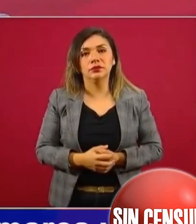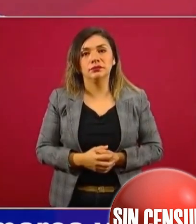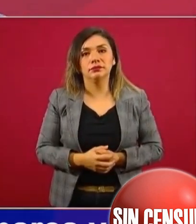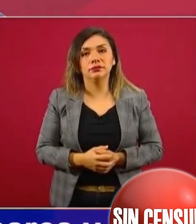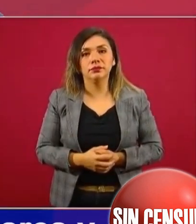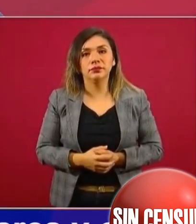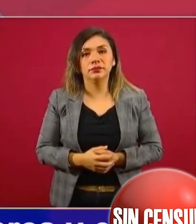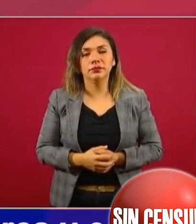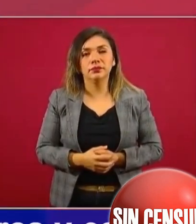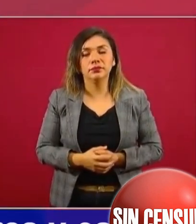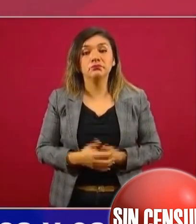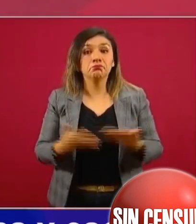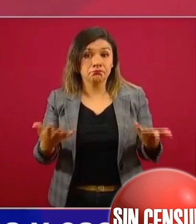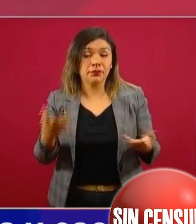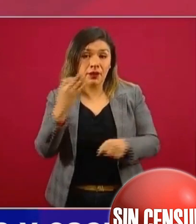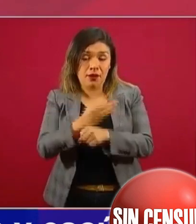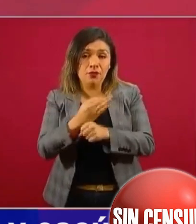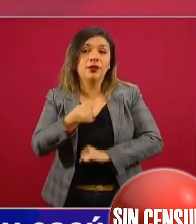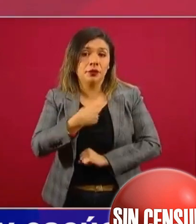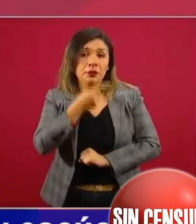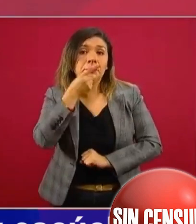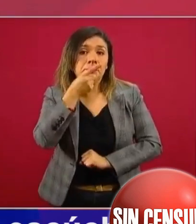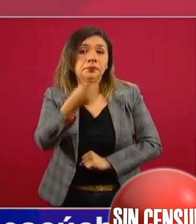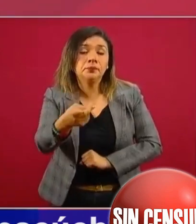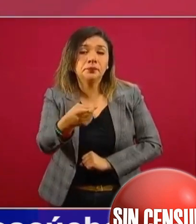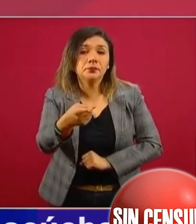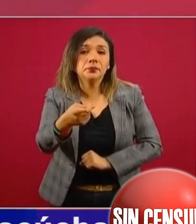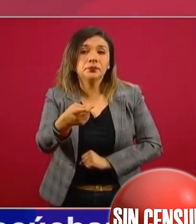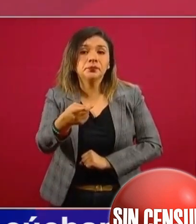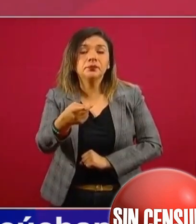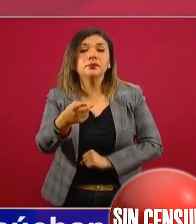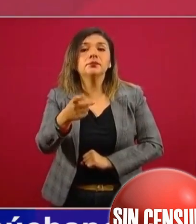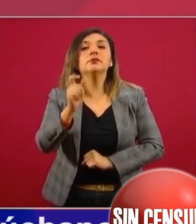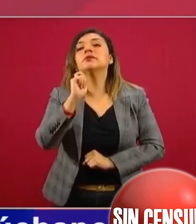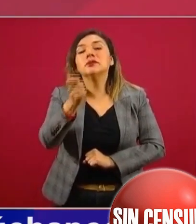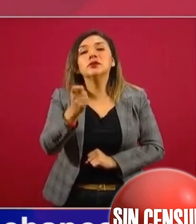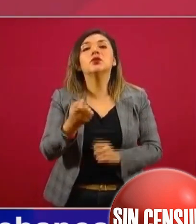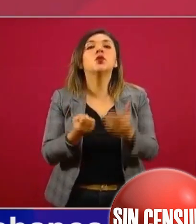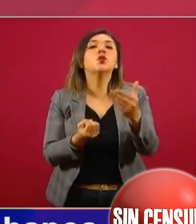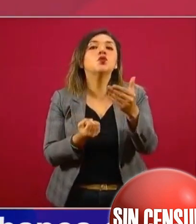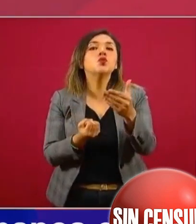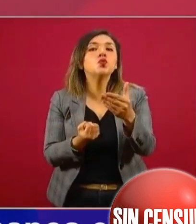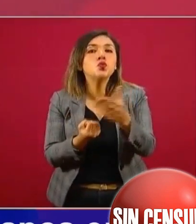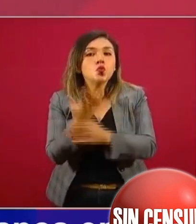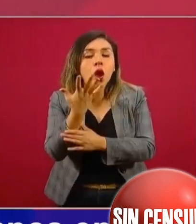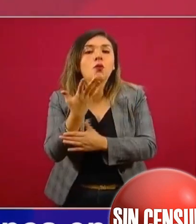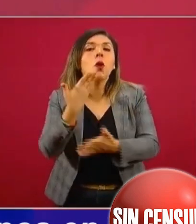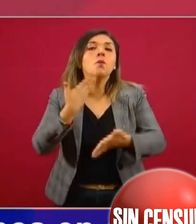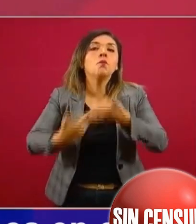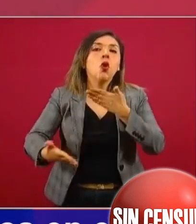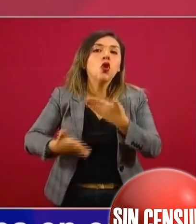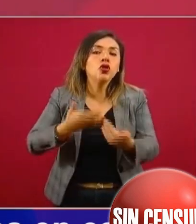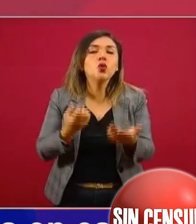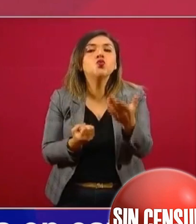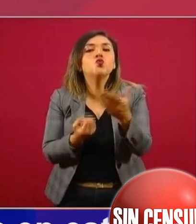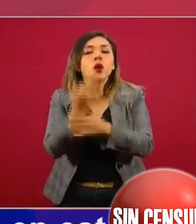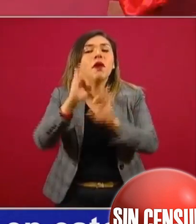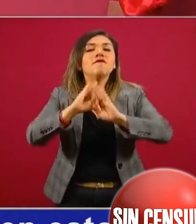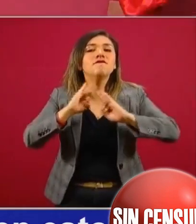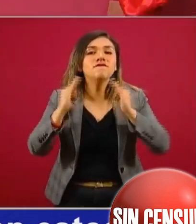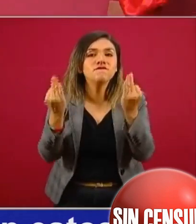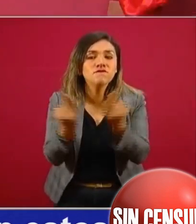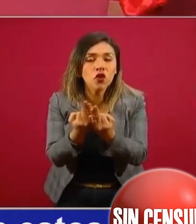Entonces, estoy hablando de el nuevo modelo. ¿Qué